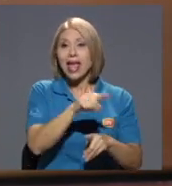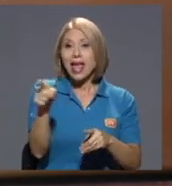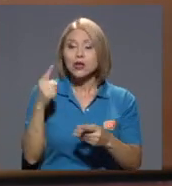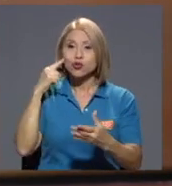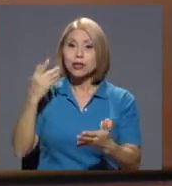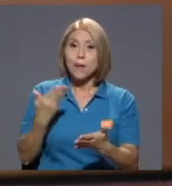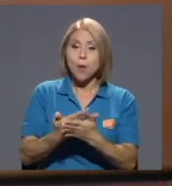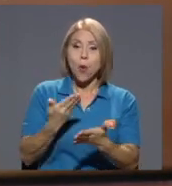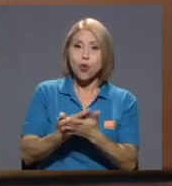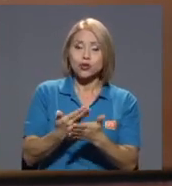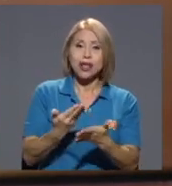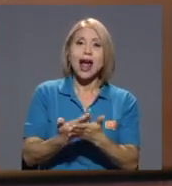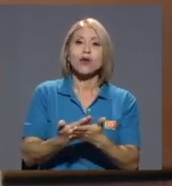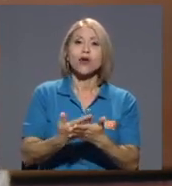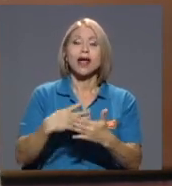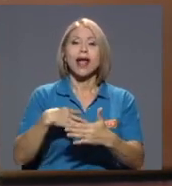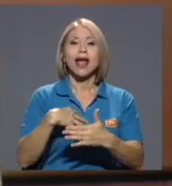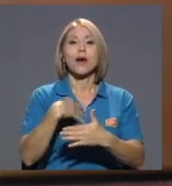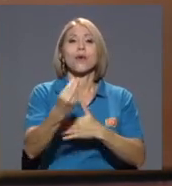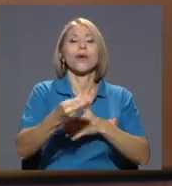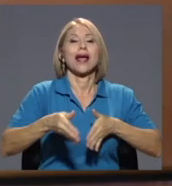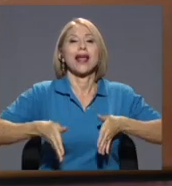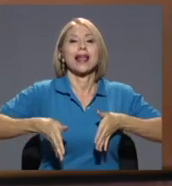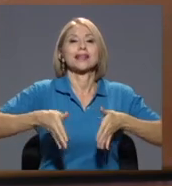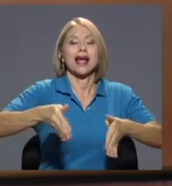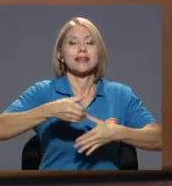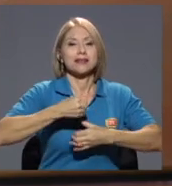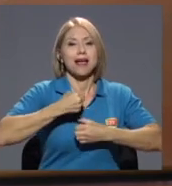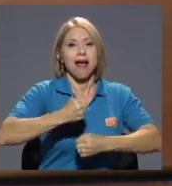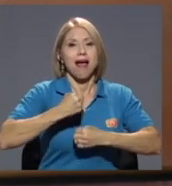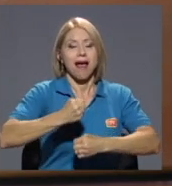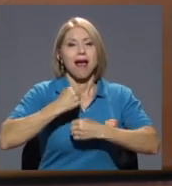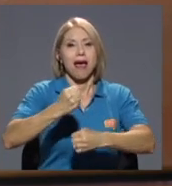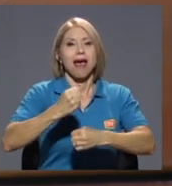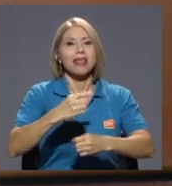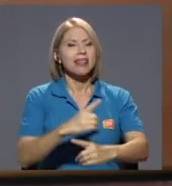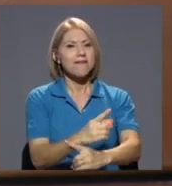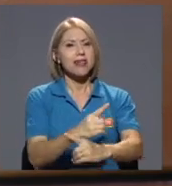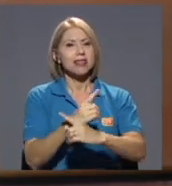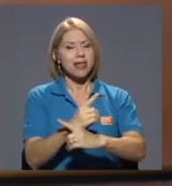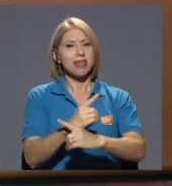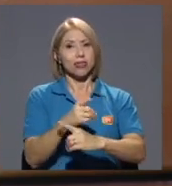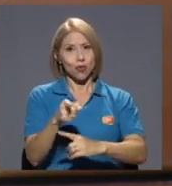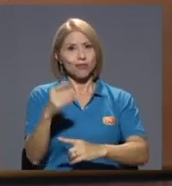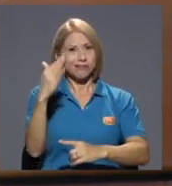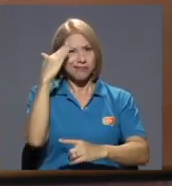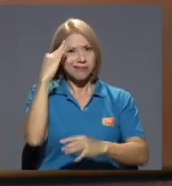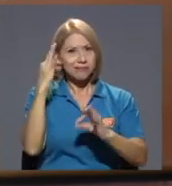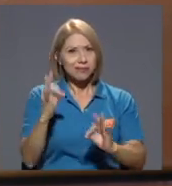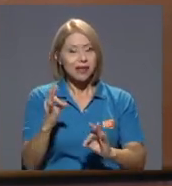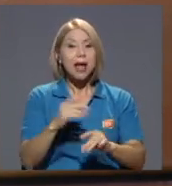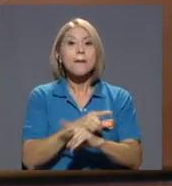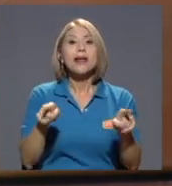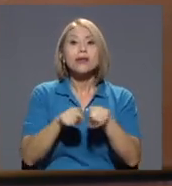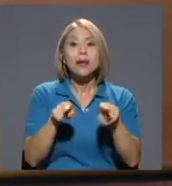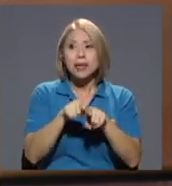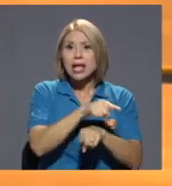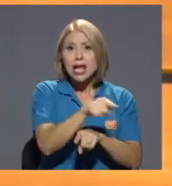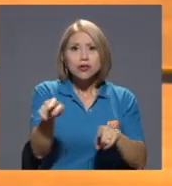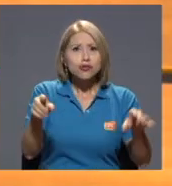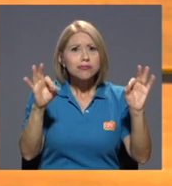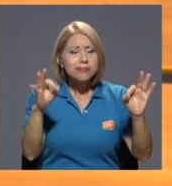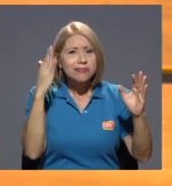en las calles defendiendo lo que sabíamos que había enfrente pero a la vez estaban conscientes y en comunicación y